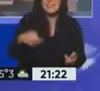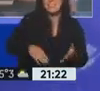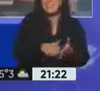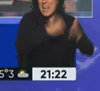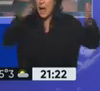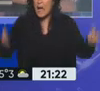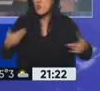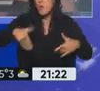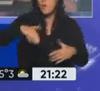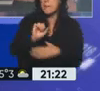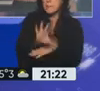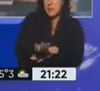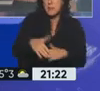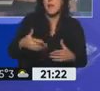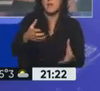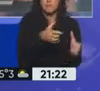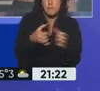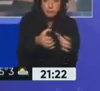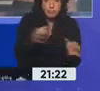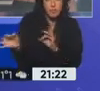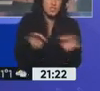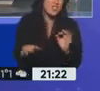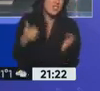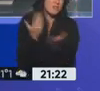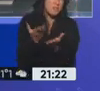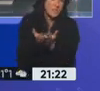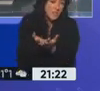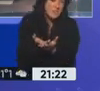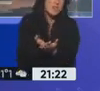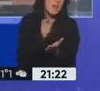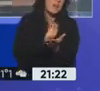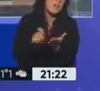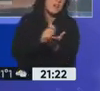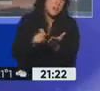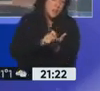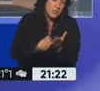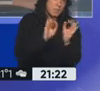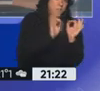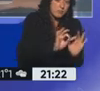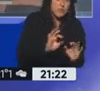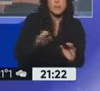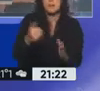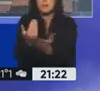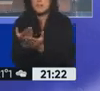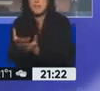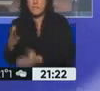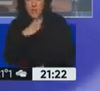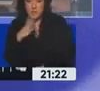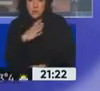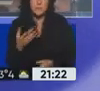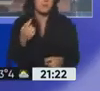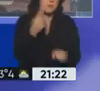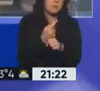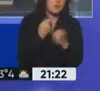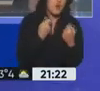va a mandar. Seguramente ese proyecto ya se encuentra redactado, pero vos no podés bajar impuestos sin antes no bajás el